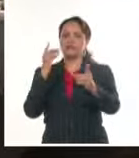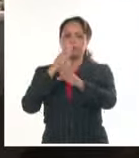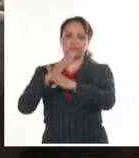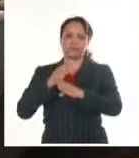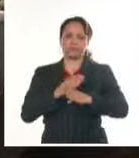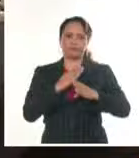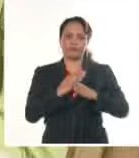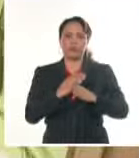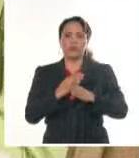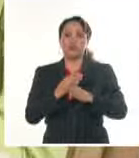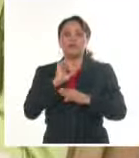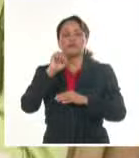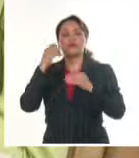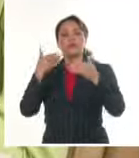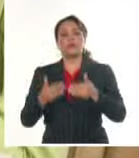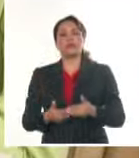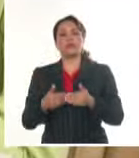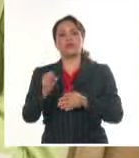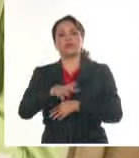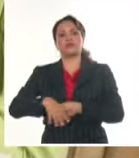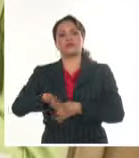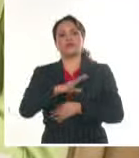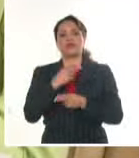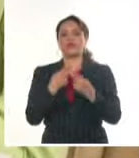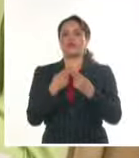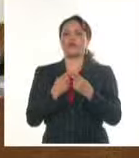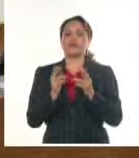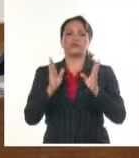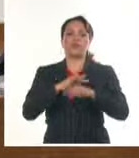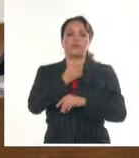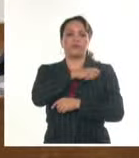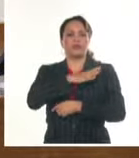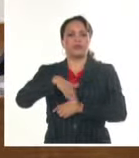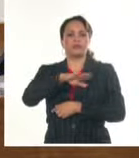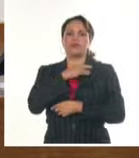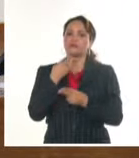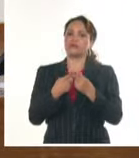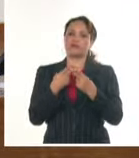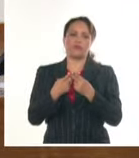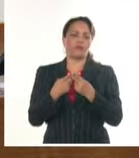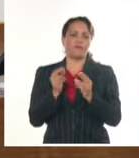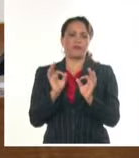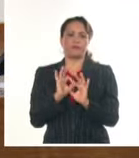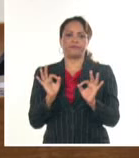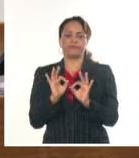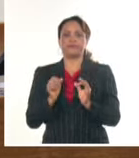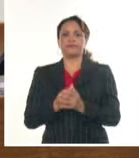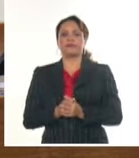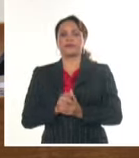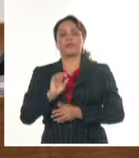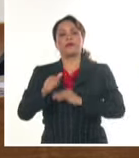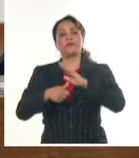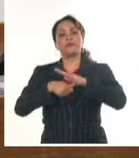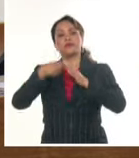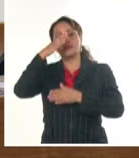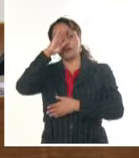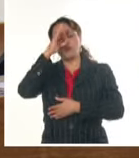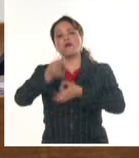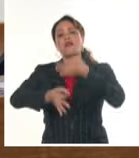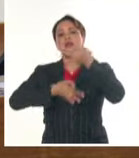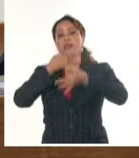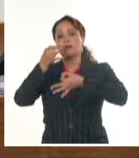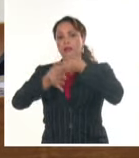moral de la sociedad y genera desconfianza en la población. Así dijo el primer secretario del partido y presidente de la República de Cuba,